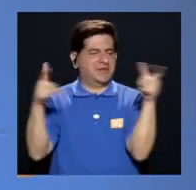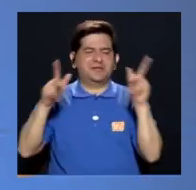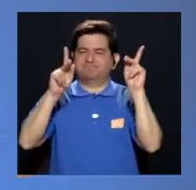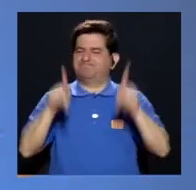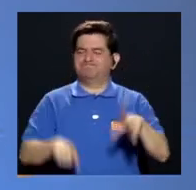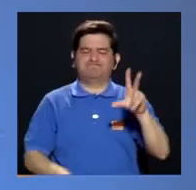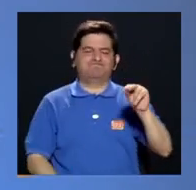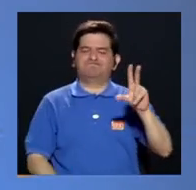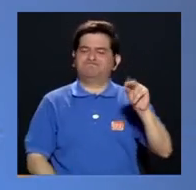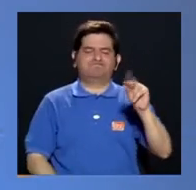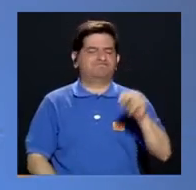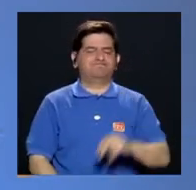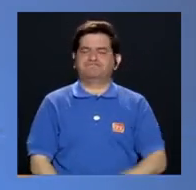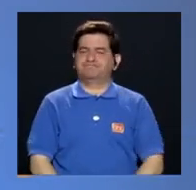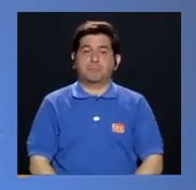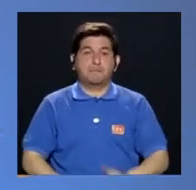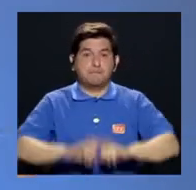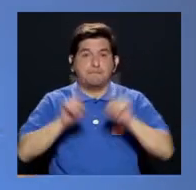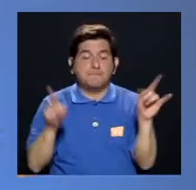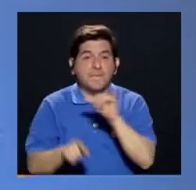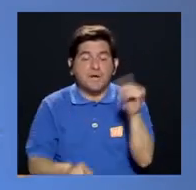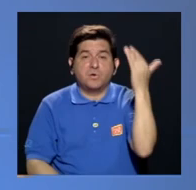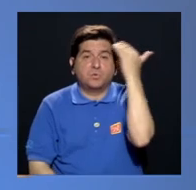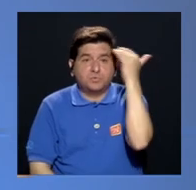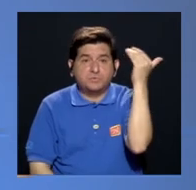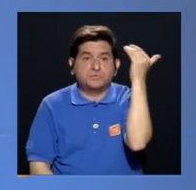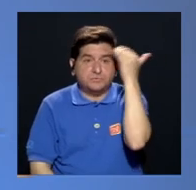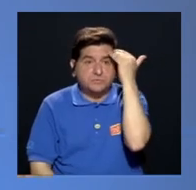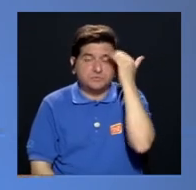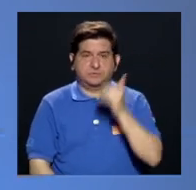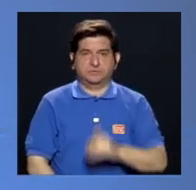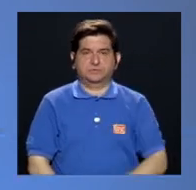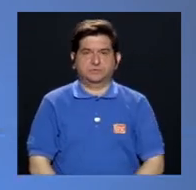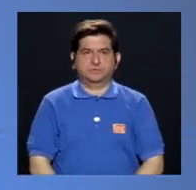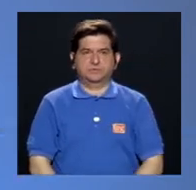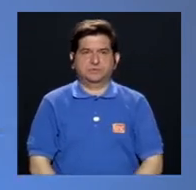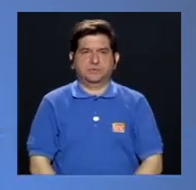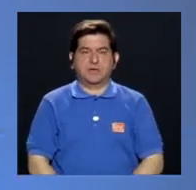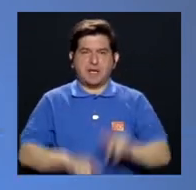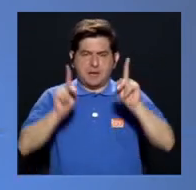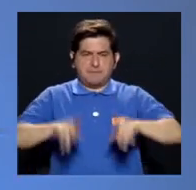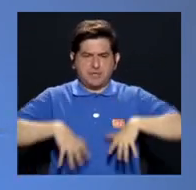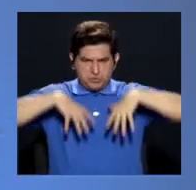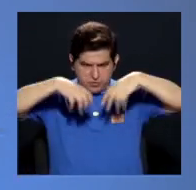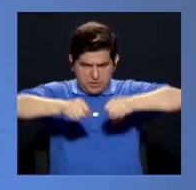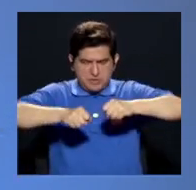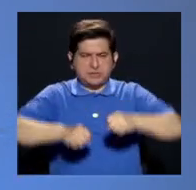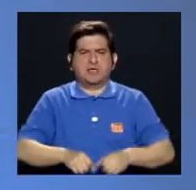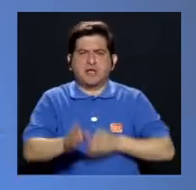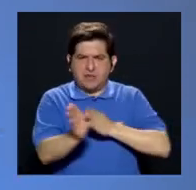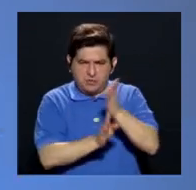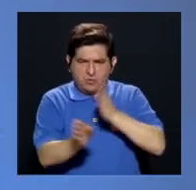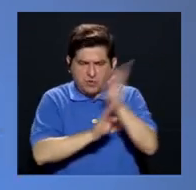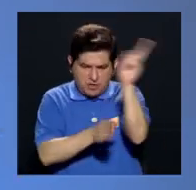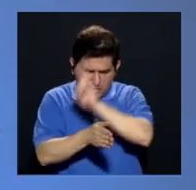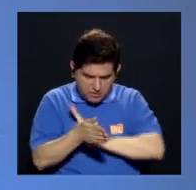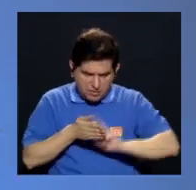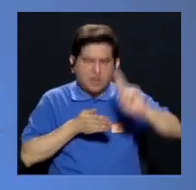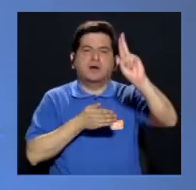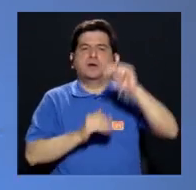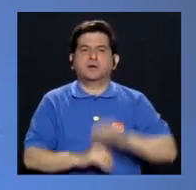mayoría. Pero también sabemos que el graduarse de una carrera